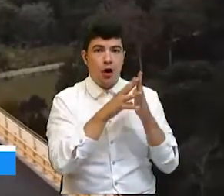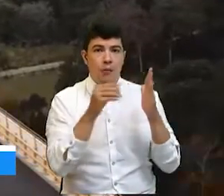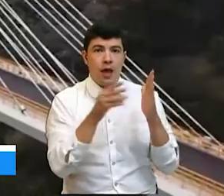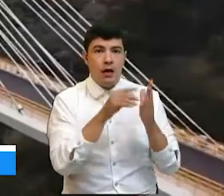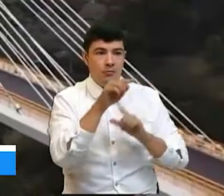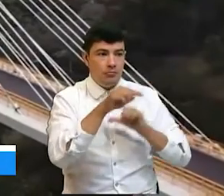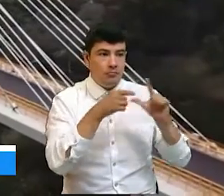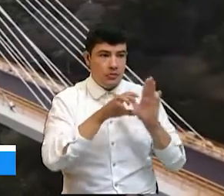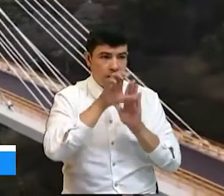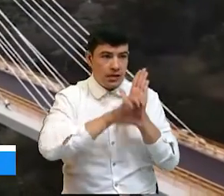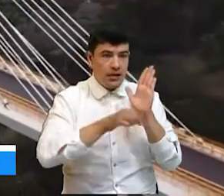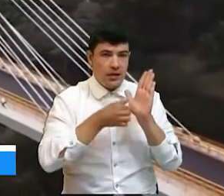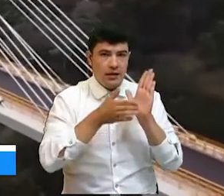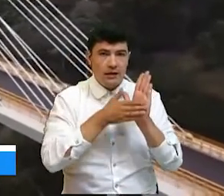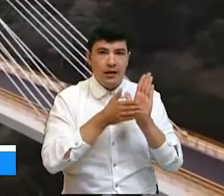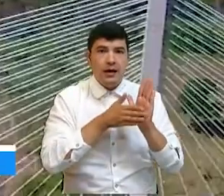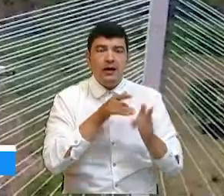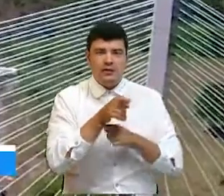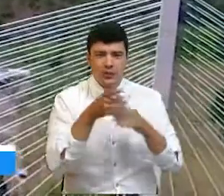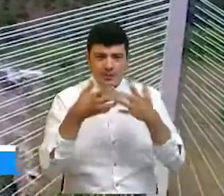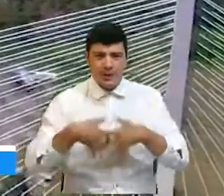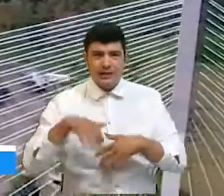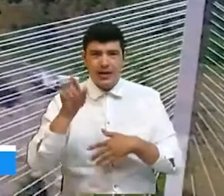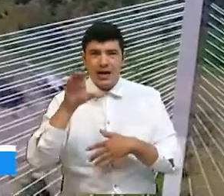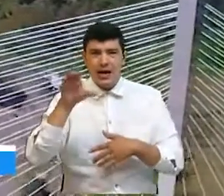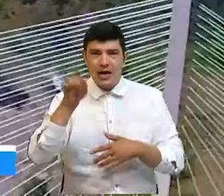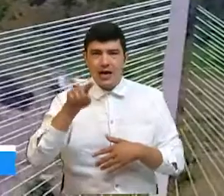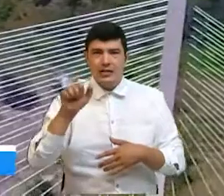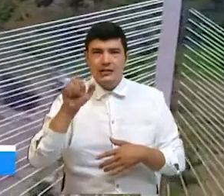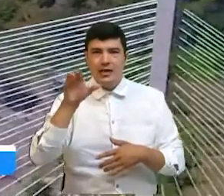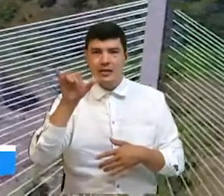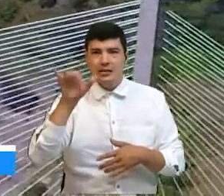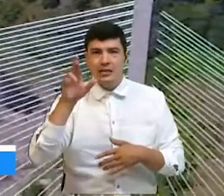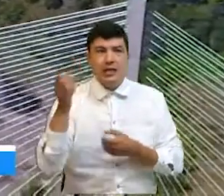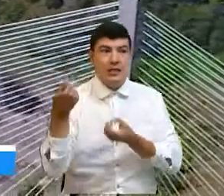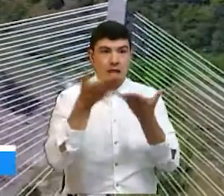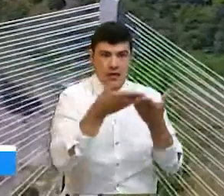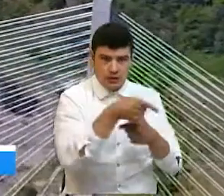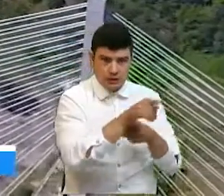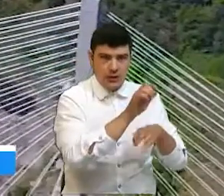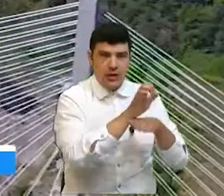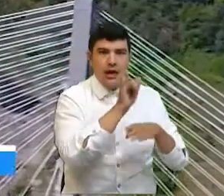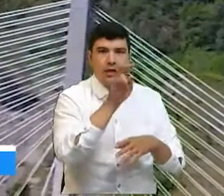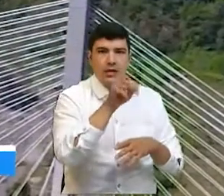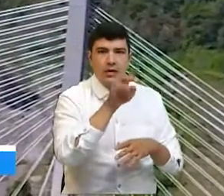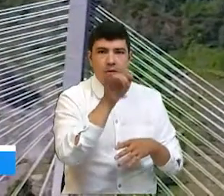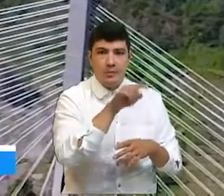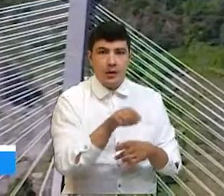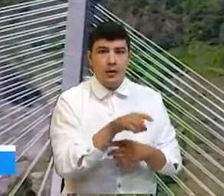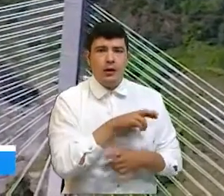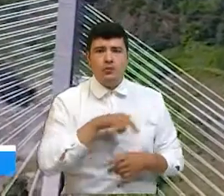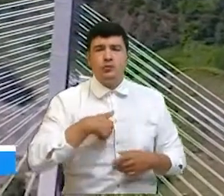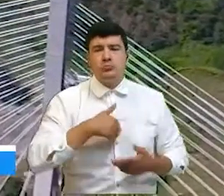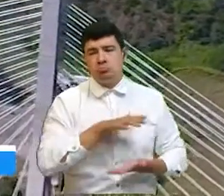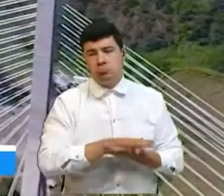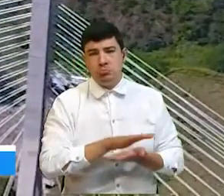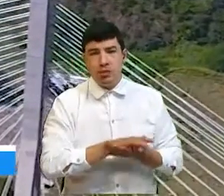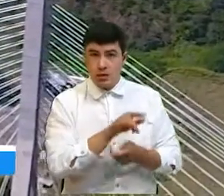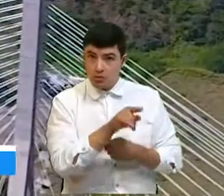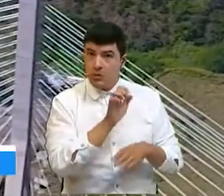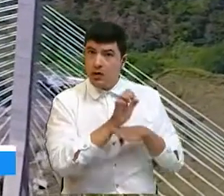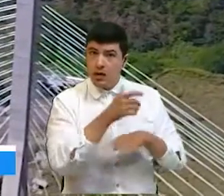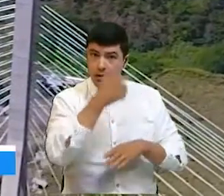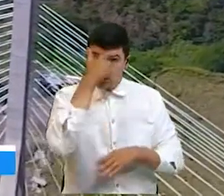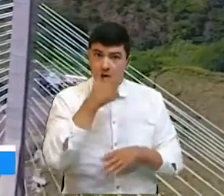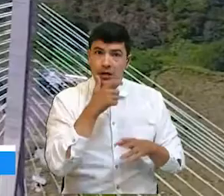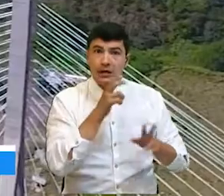que la firma decir le ha entregado a al invías pues estamos tranquilos porque creemos que limpiar una entidad seria es una entidad que responde